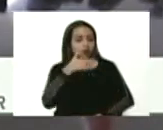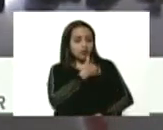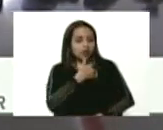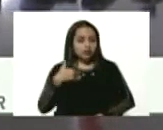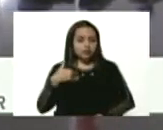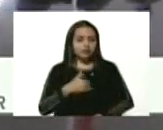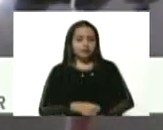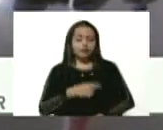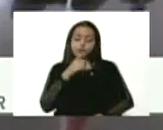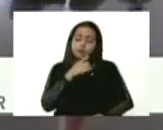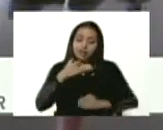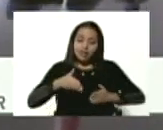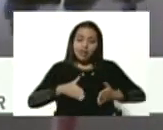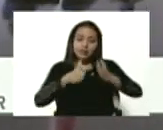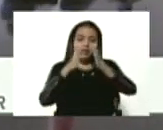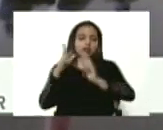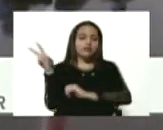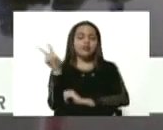Ese es el camino de Venezuela.